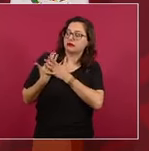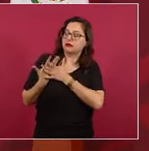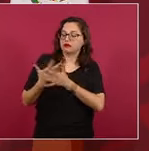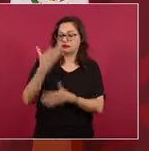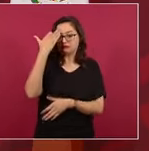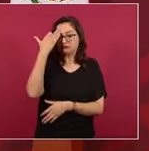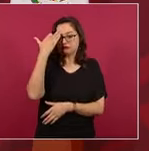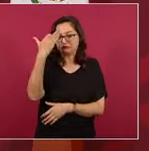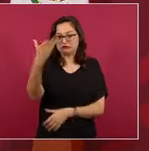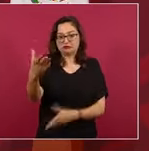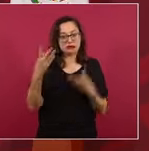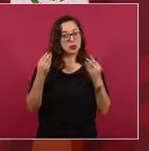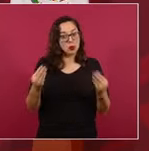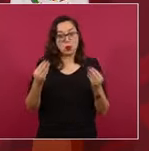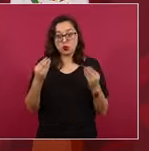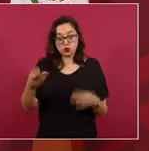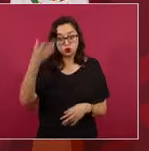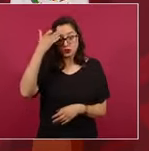adecuada